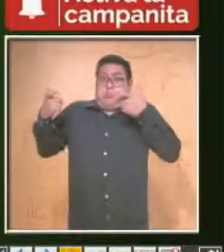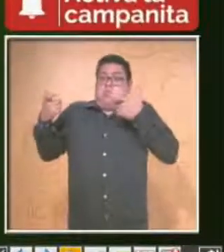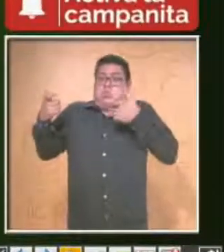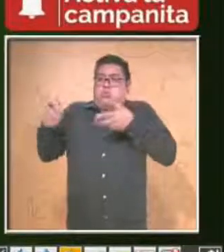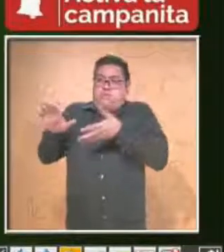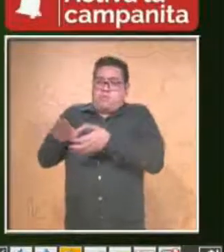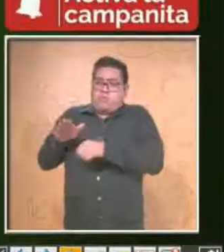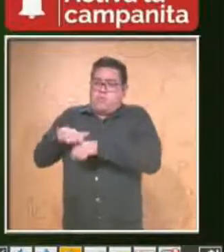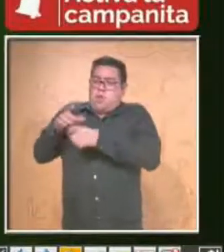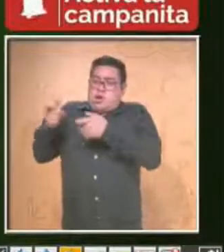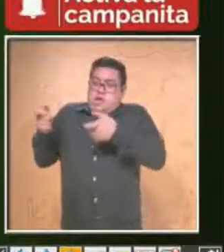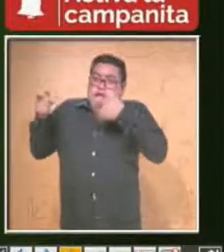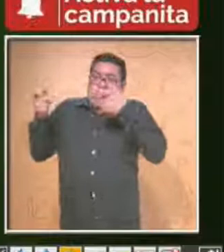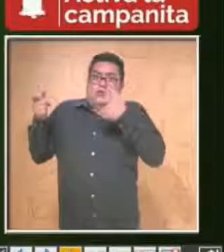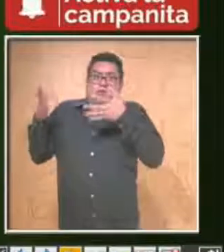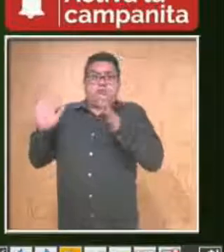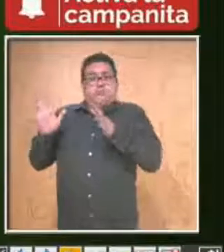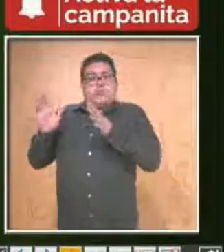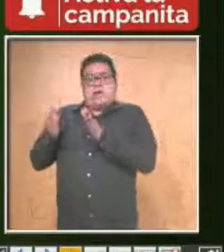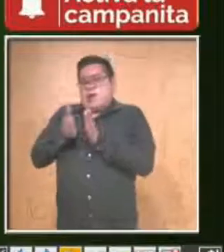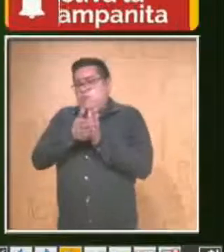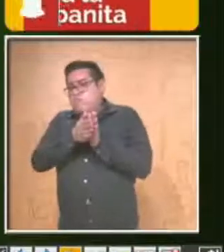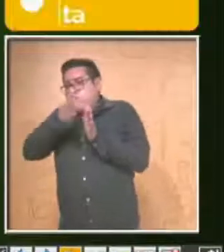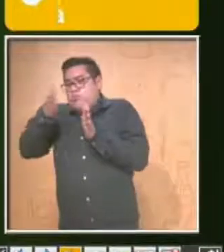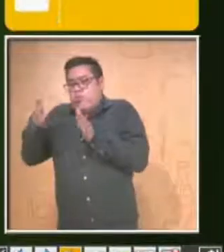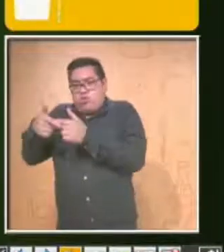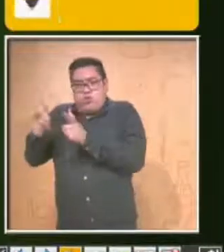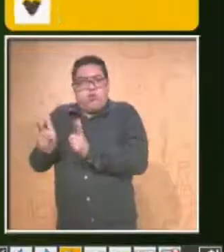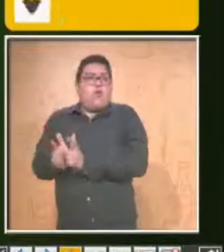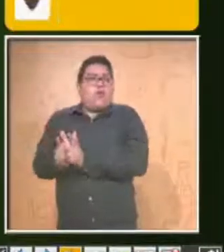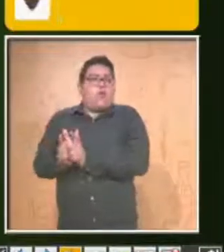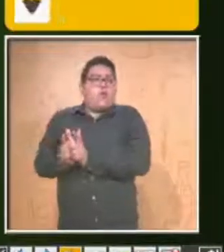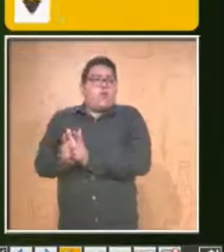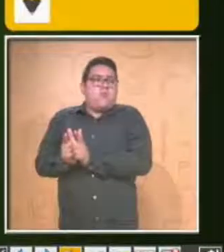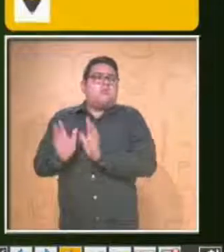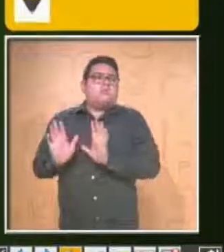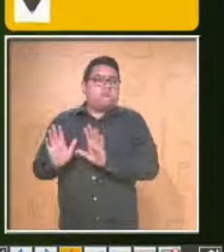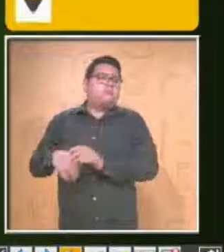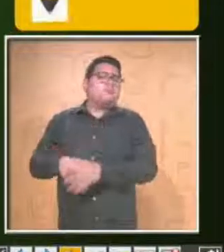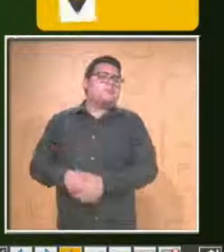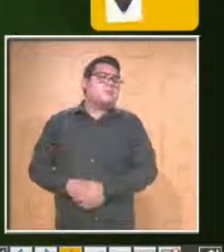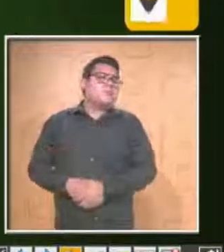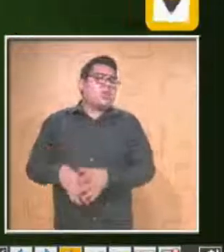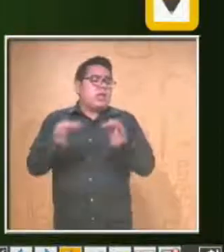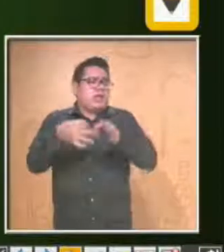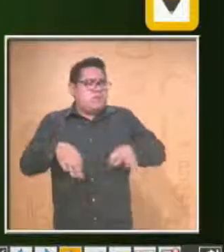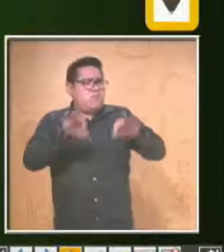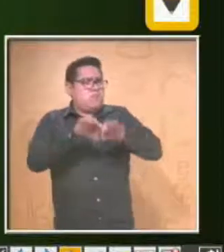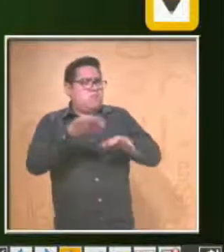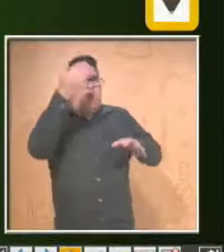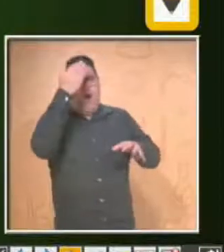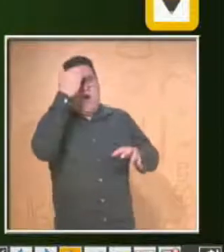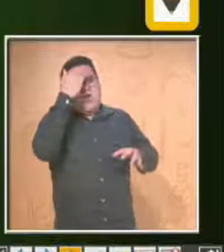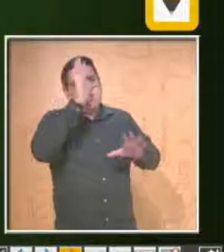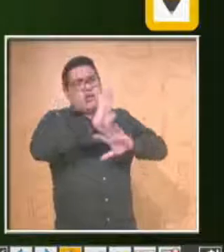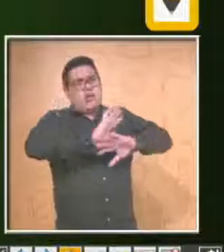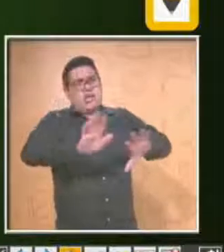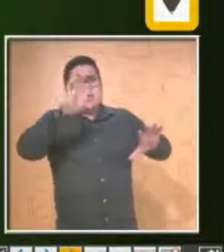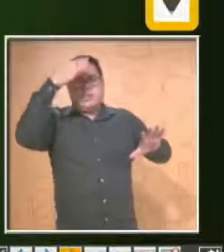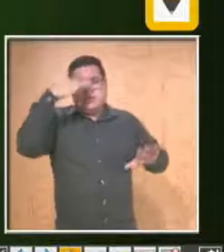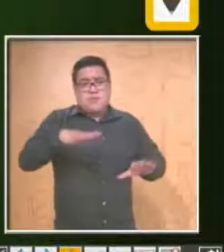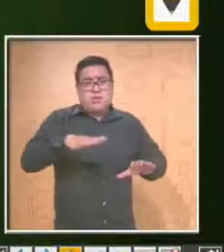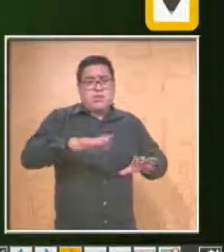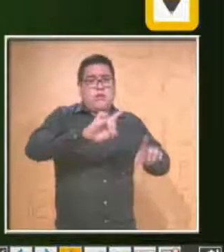de la burguesía. Esa división social que conocemos a lo largo de la historia. Es importante que también te des cuenta que había una diversidad